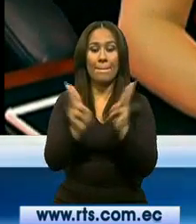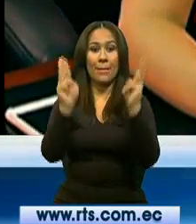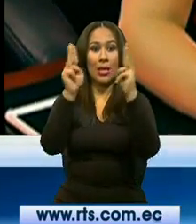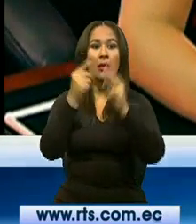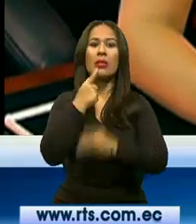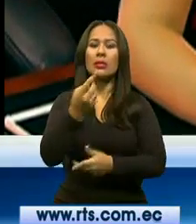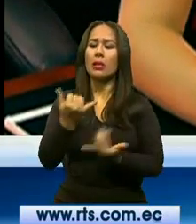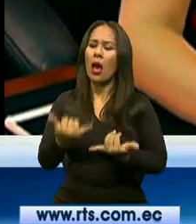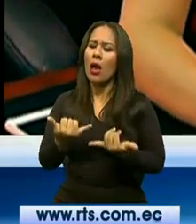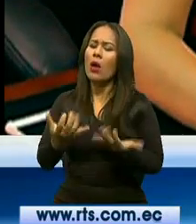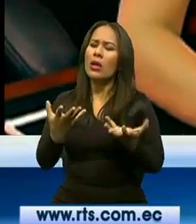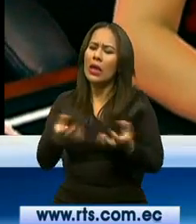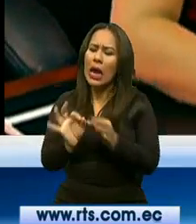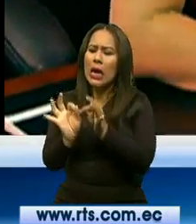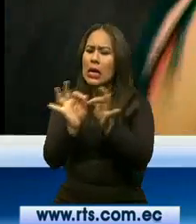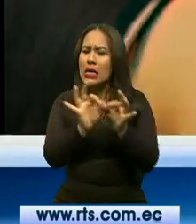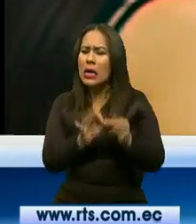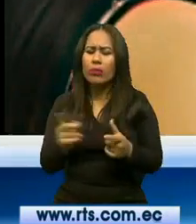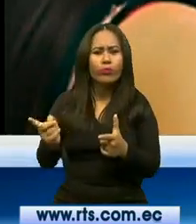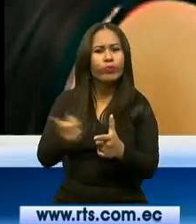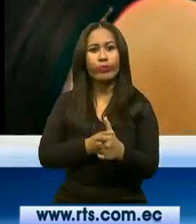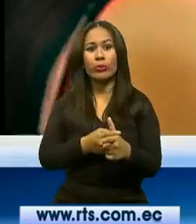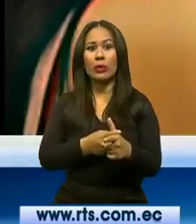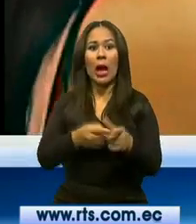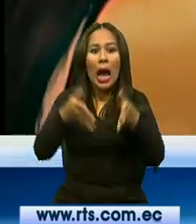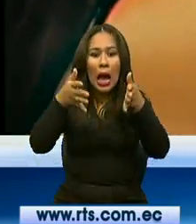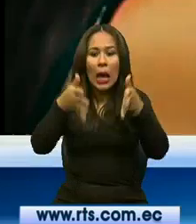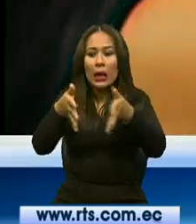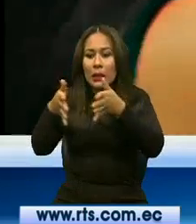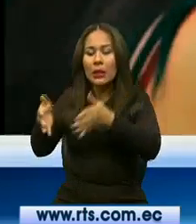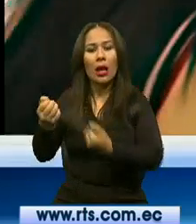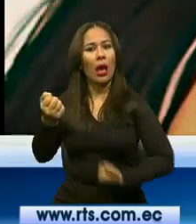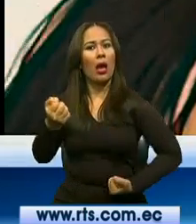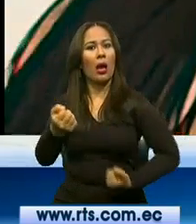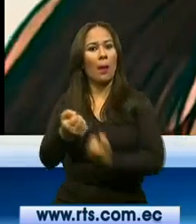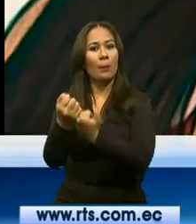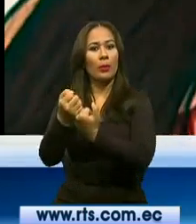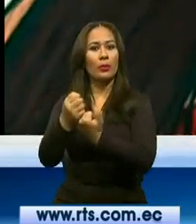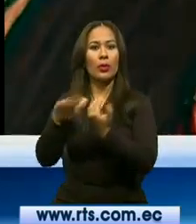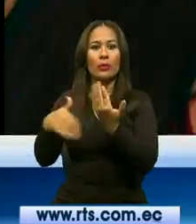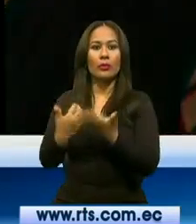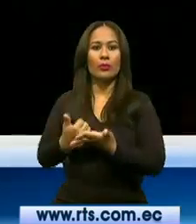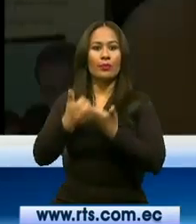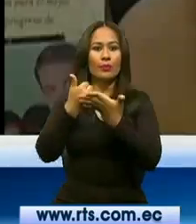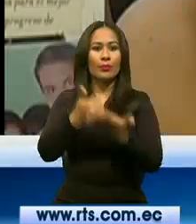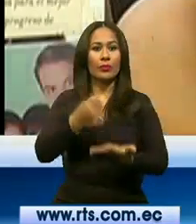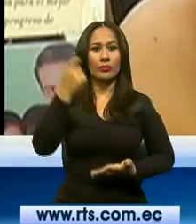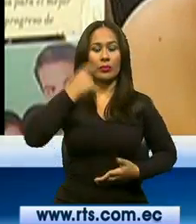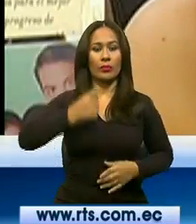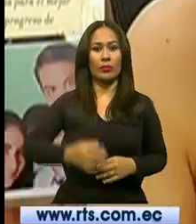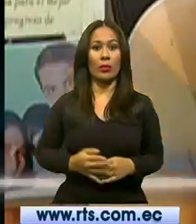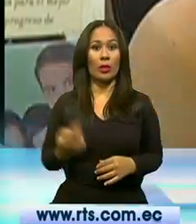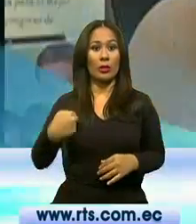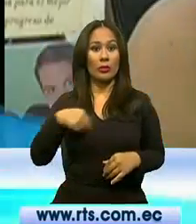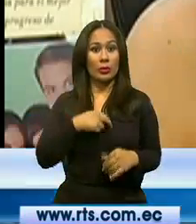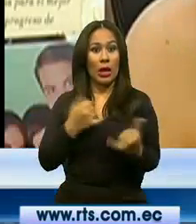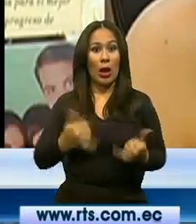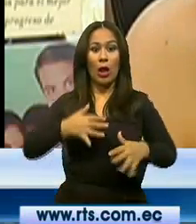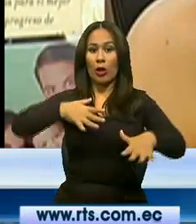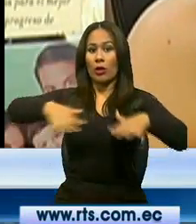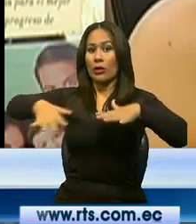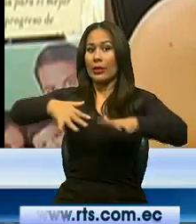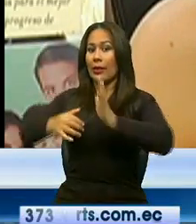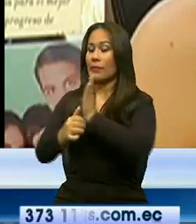ya se empiezan a ejecutar acciones que permitan contribuir con la ayuda necesaria. Coordinando con el Ministerio de Salud